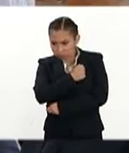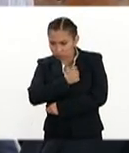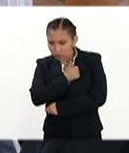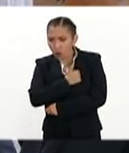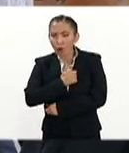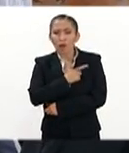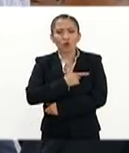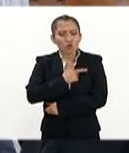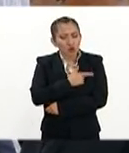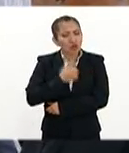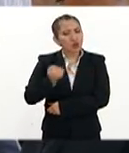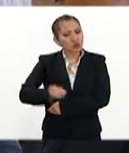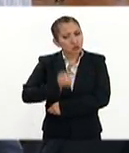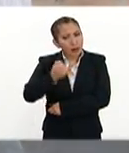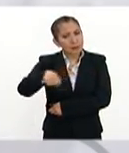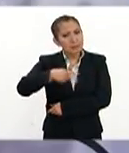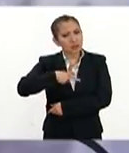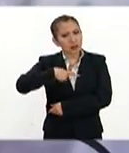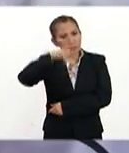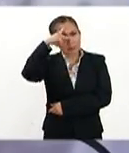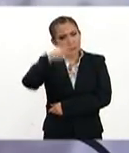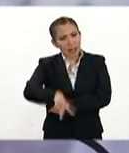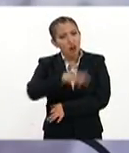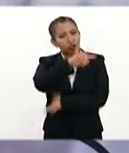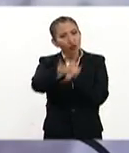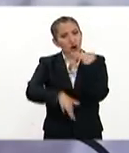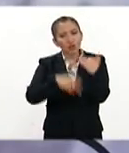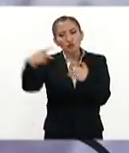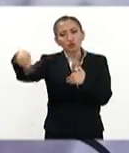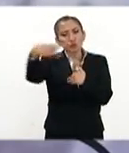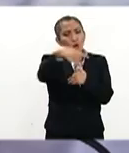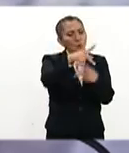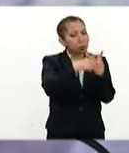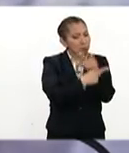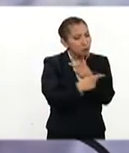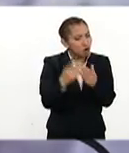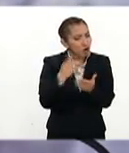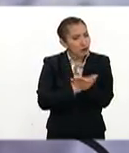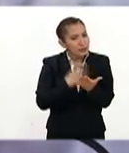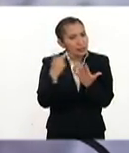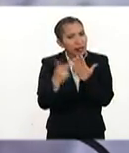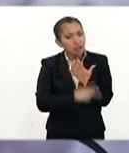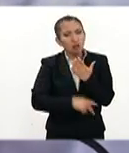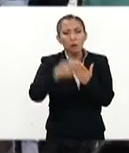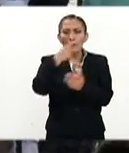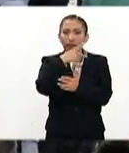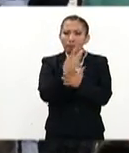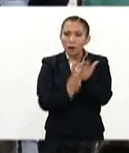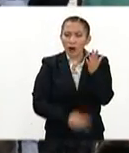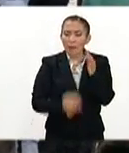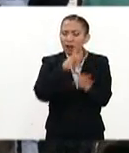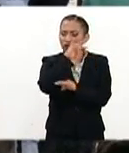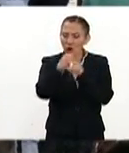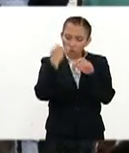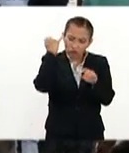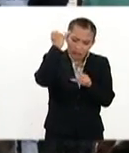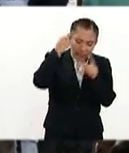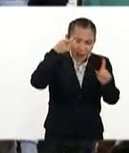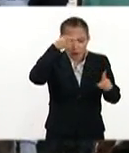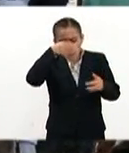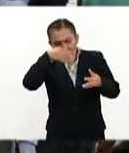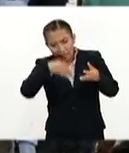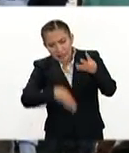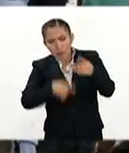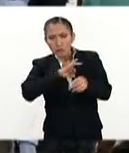el país y para los mexicanos. Que todos los proyectos, planes, propósitos que cada quien se haya trazado